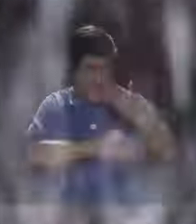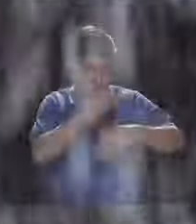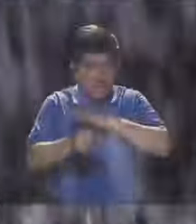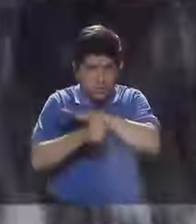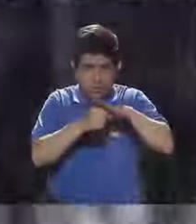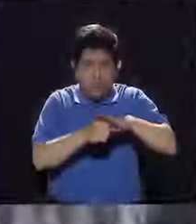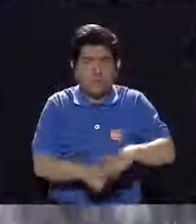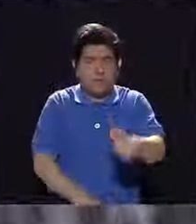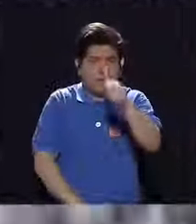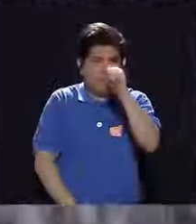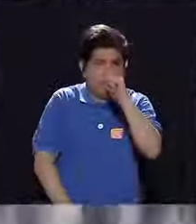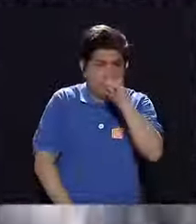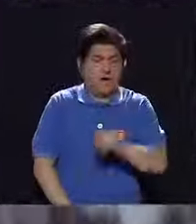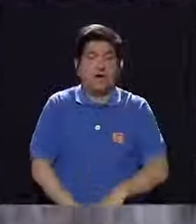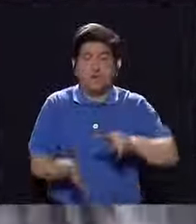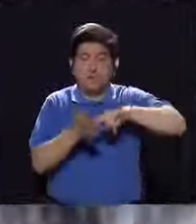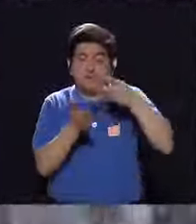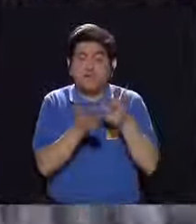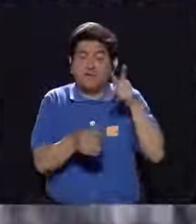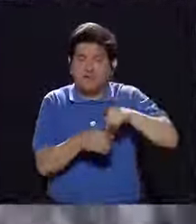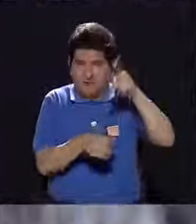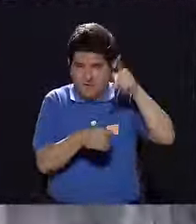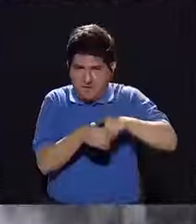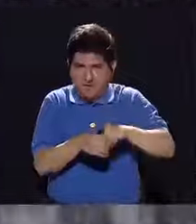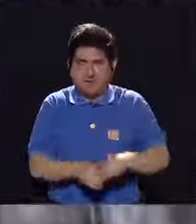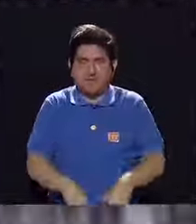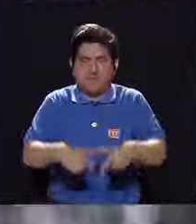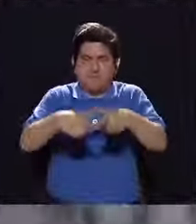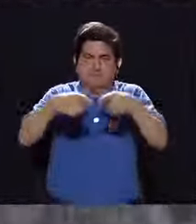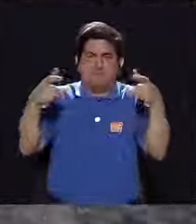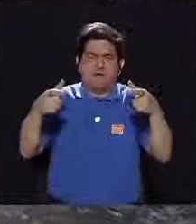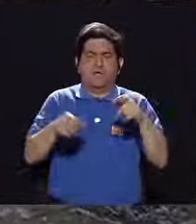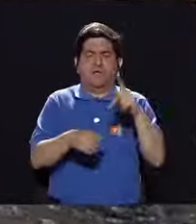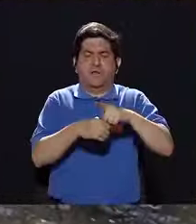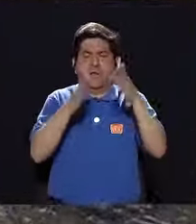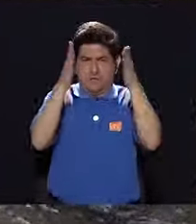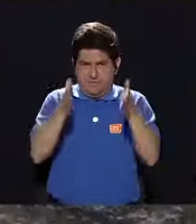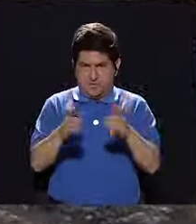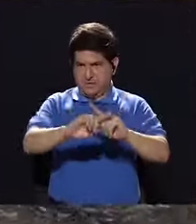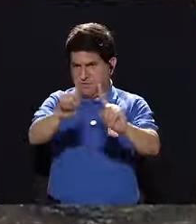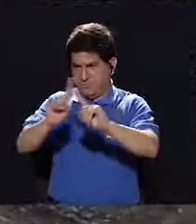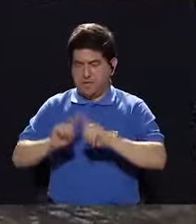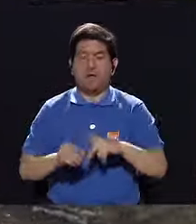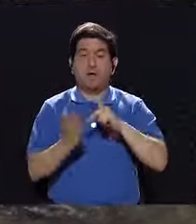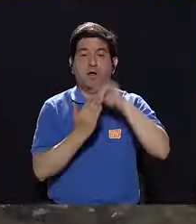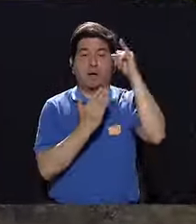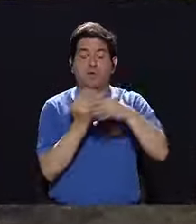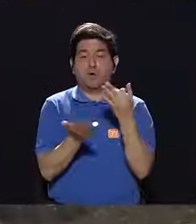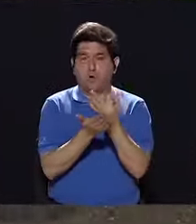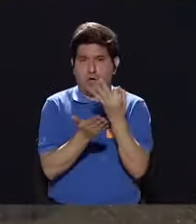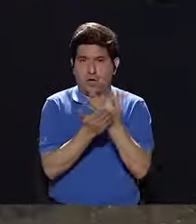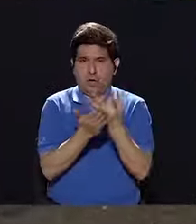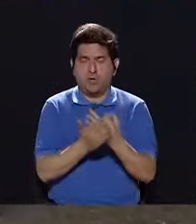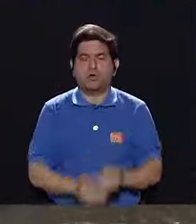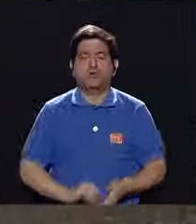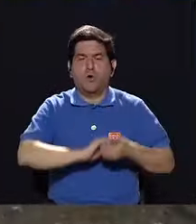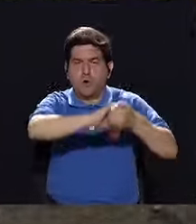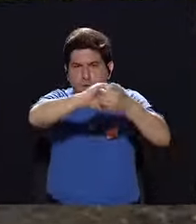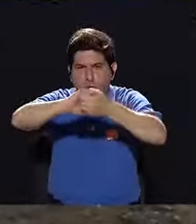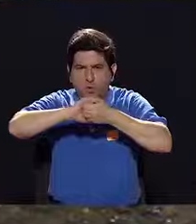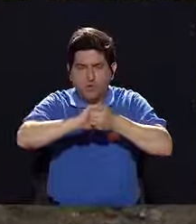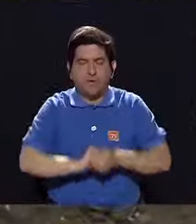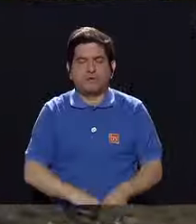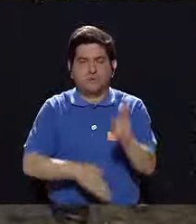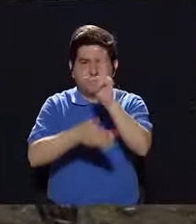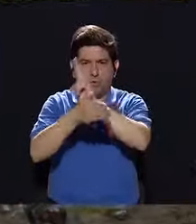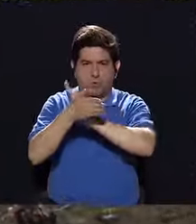La gestión integral del recurso hídrico supone la participación de la mayor cantidad de actores. Este proyecto se financia en forma